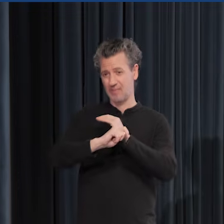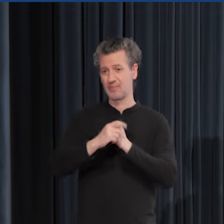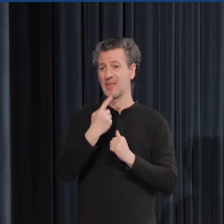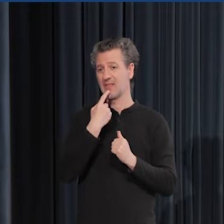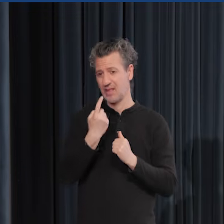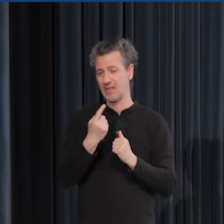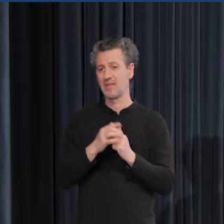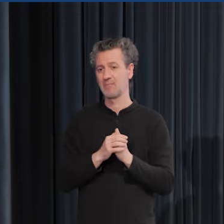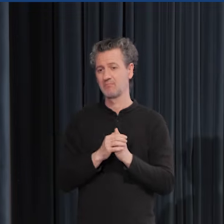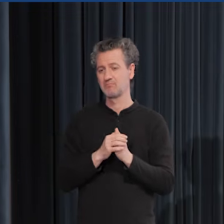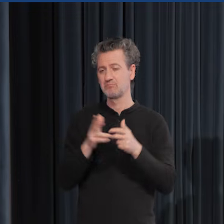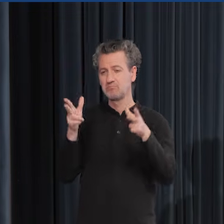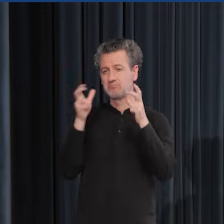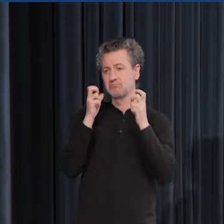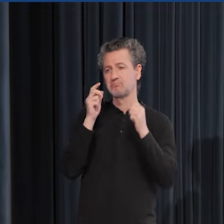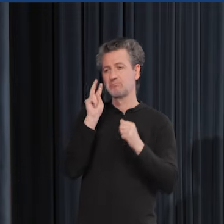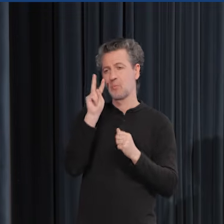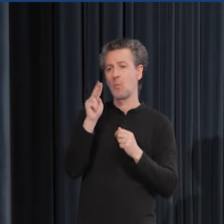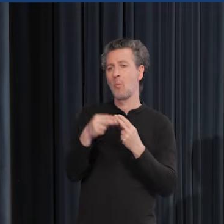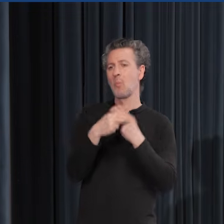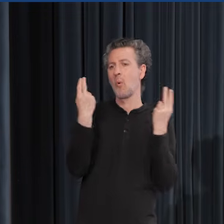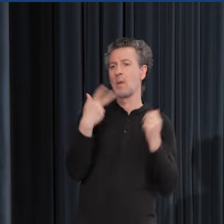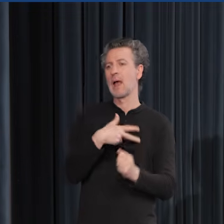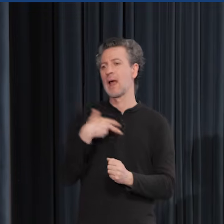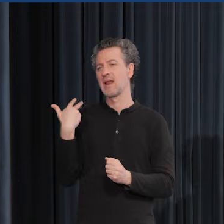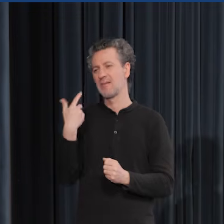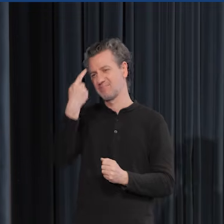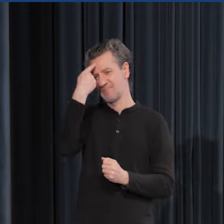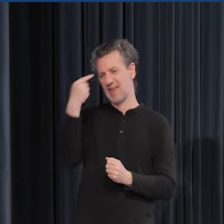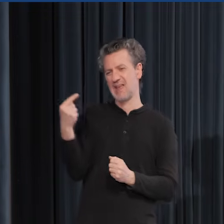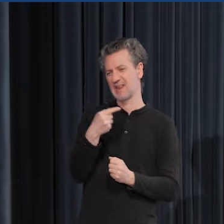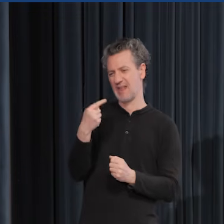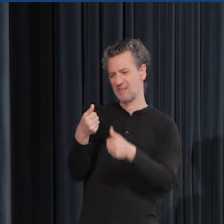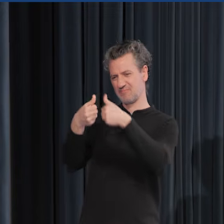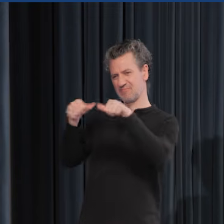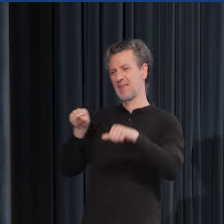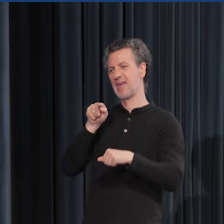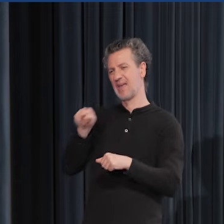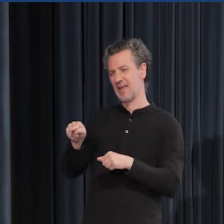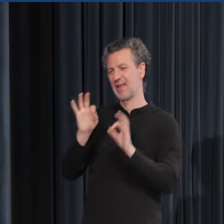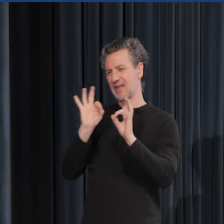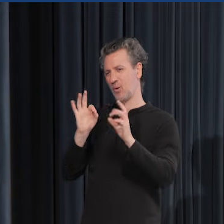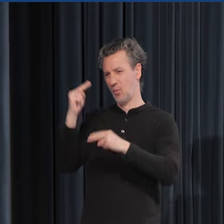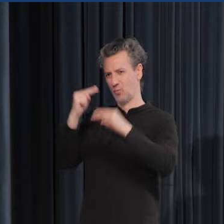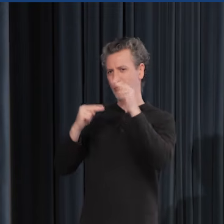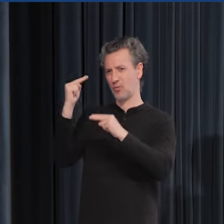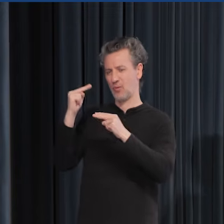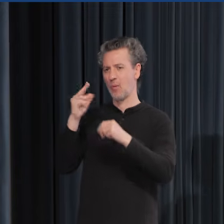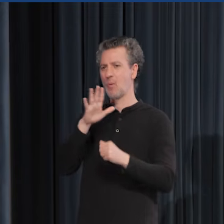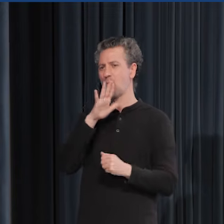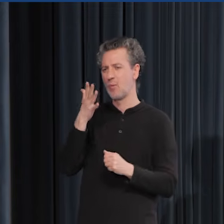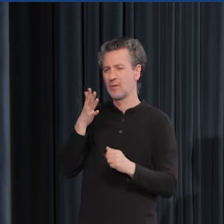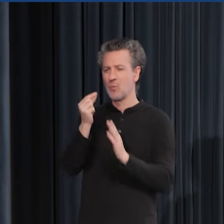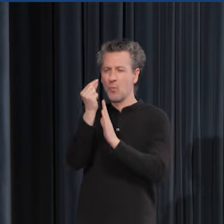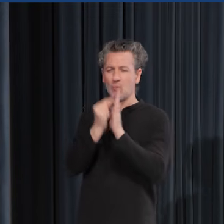una percepción pública generalizada negativa del sector de la construcción por las duras